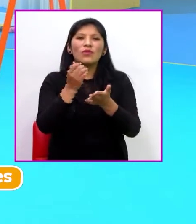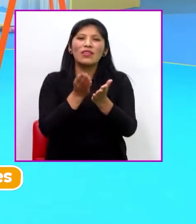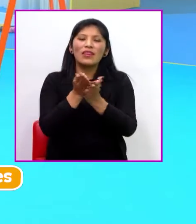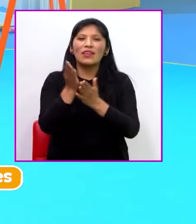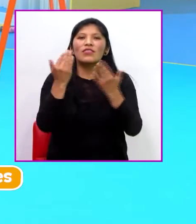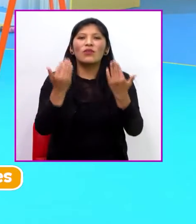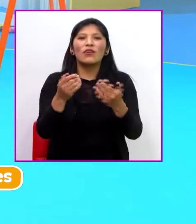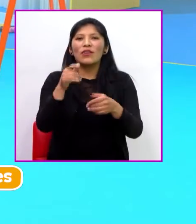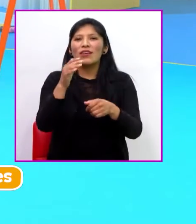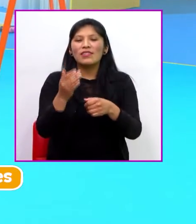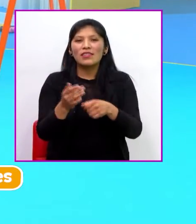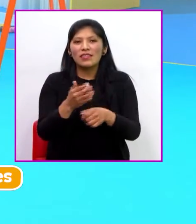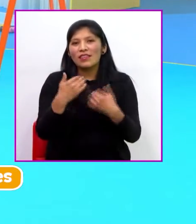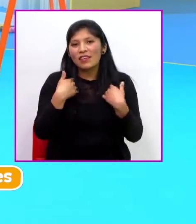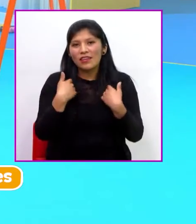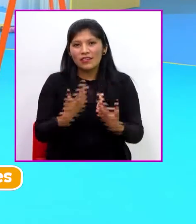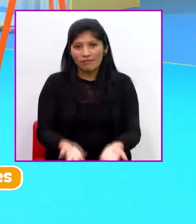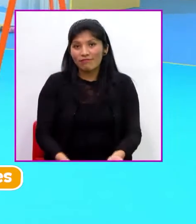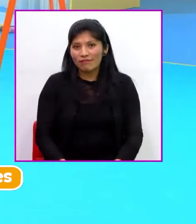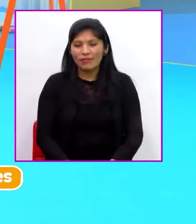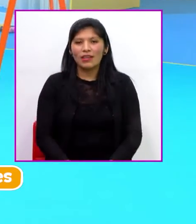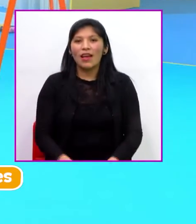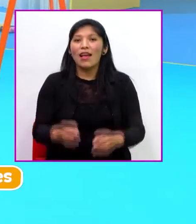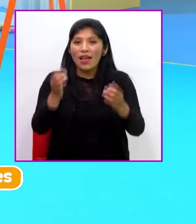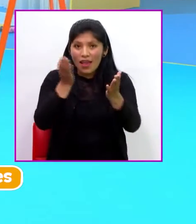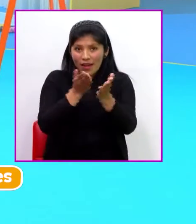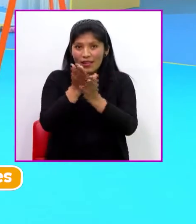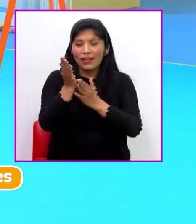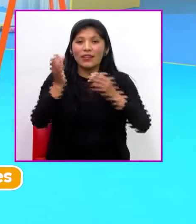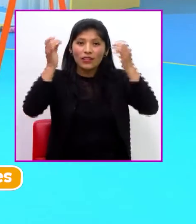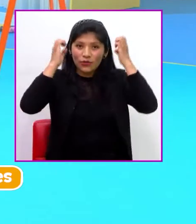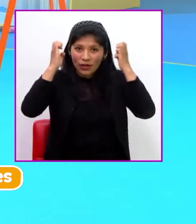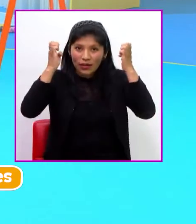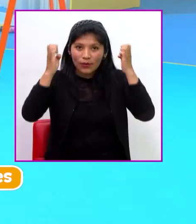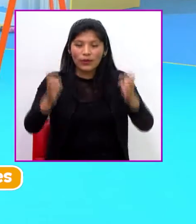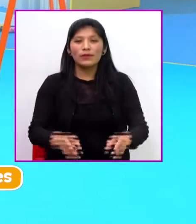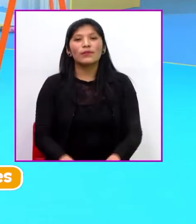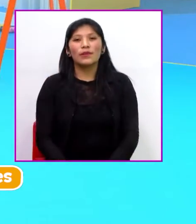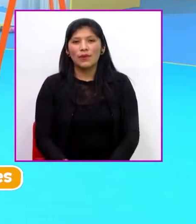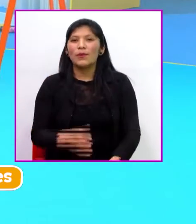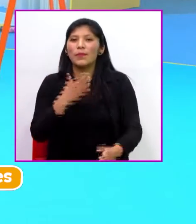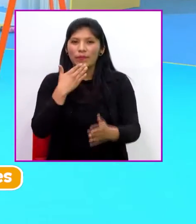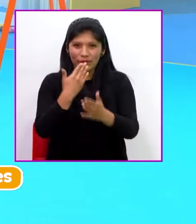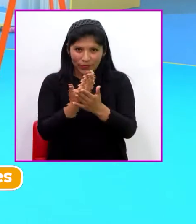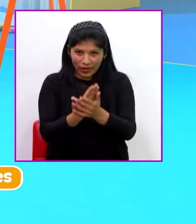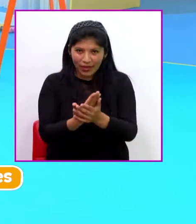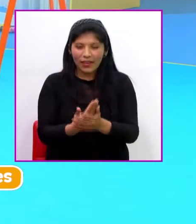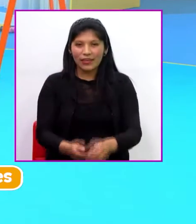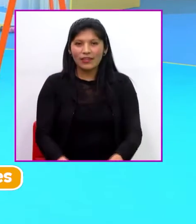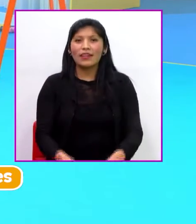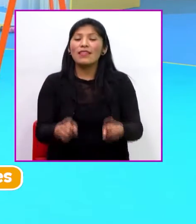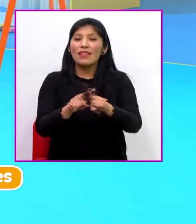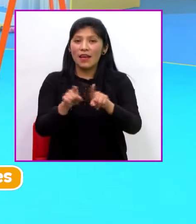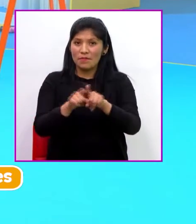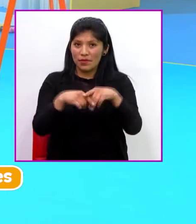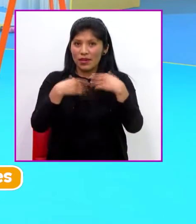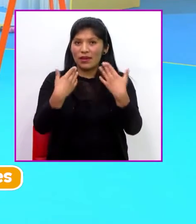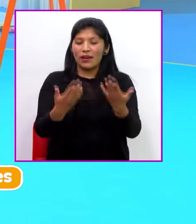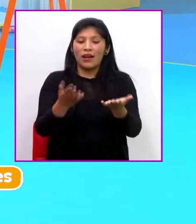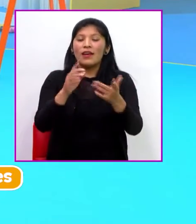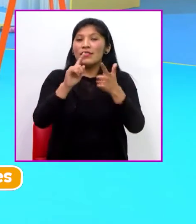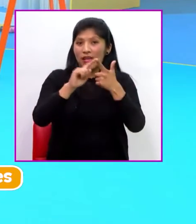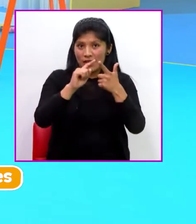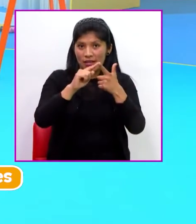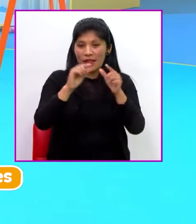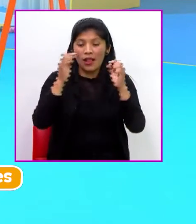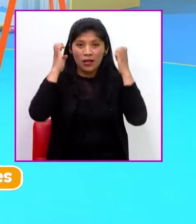este instante? El derecho a la educación. También se encuentra en los derechos de